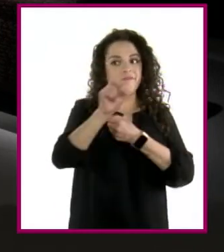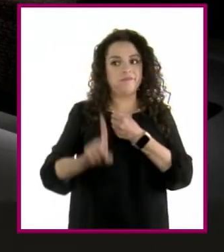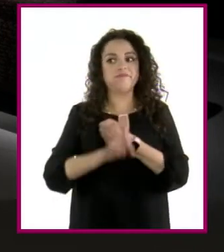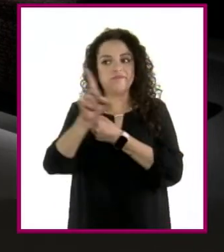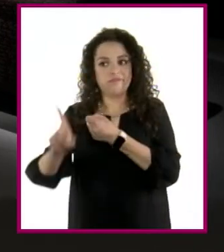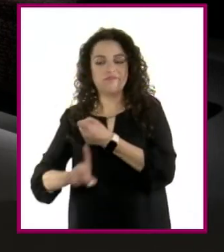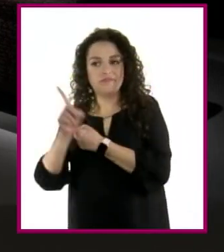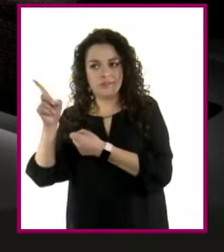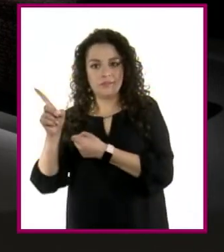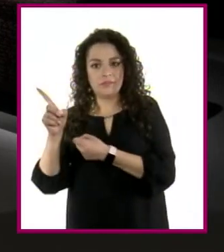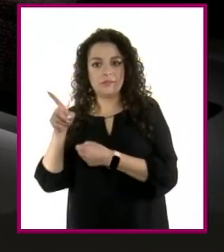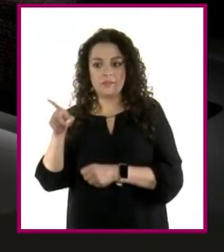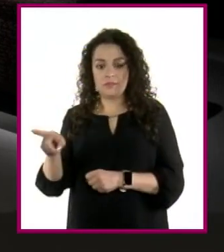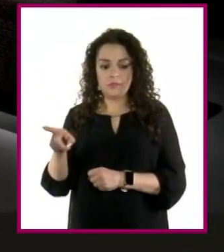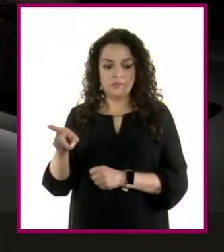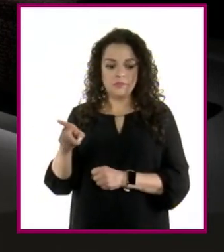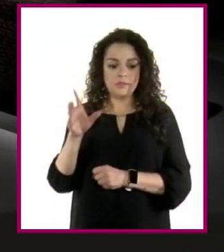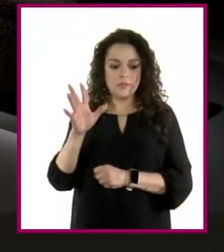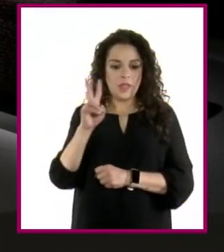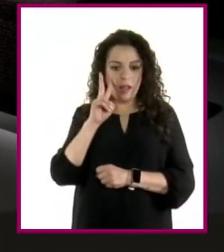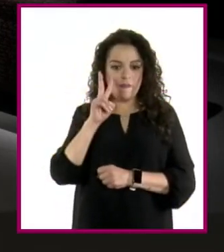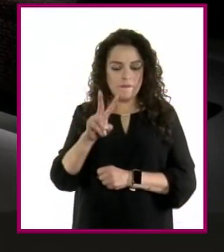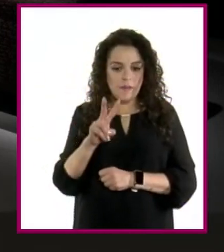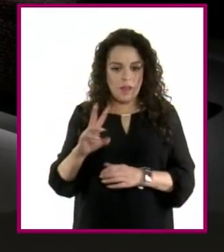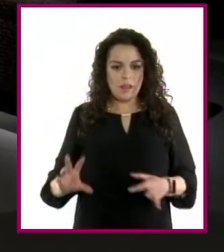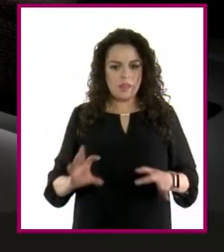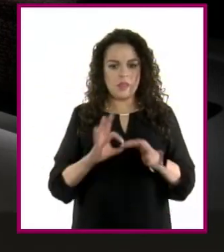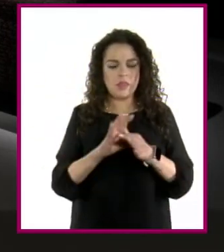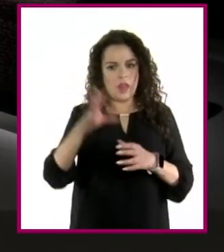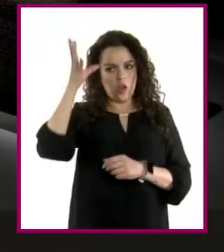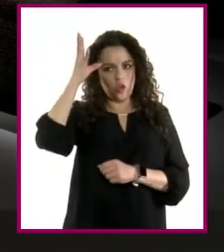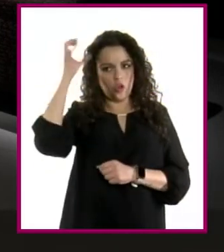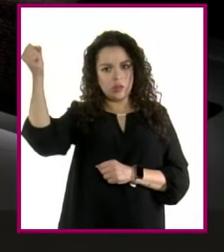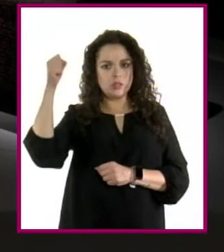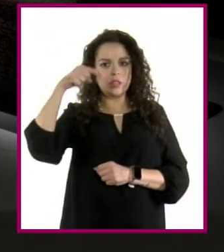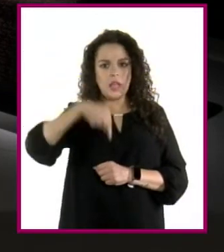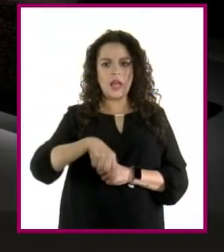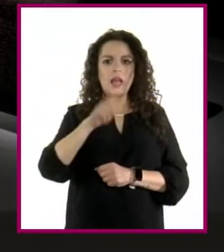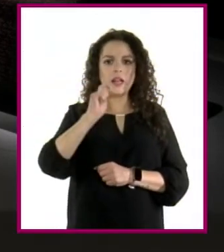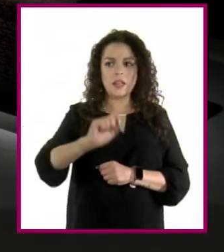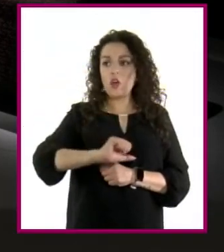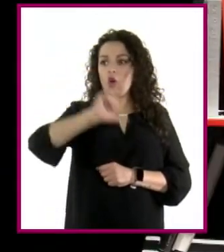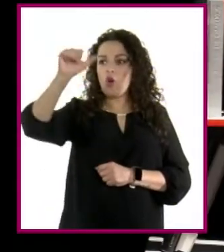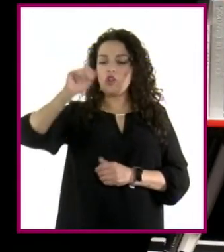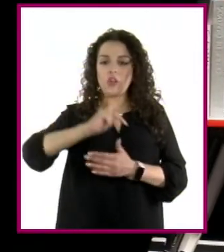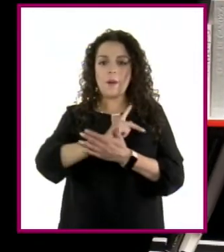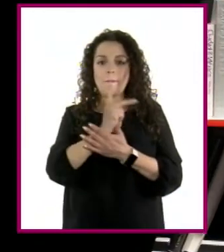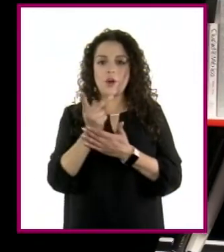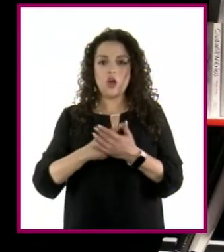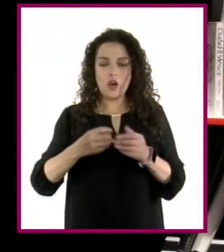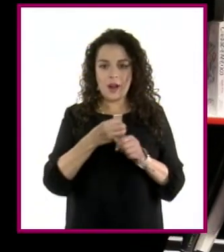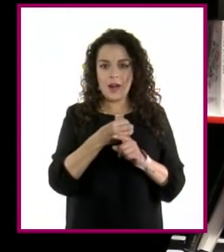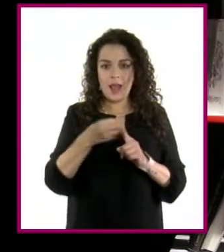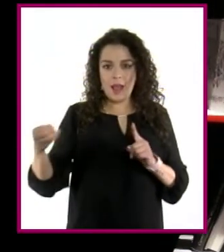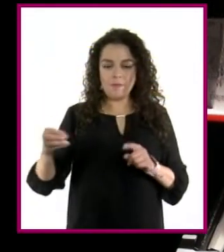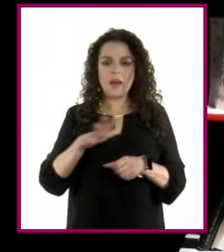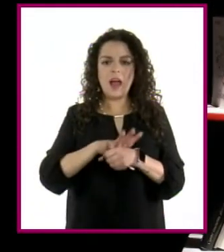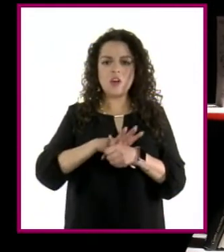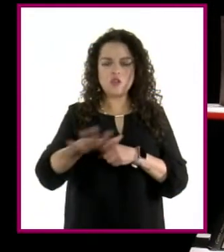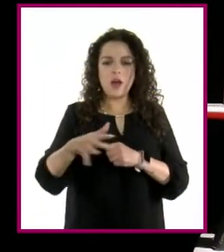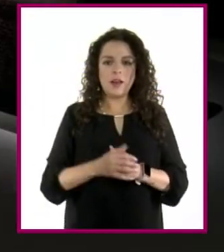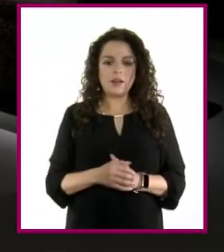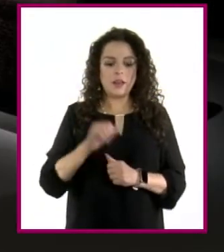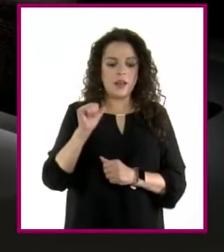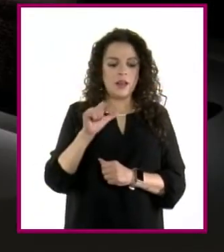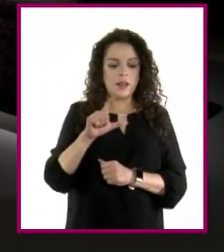y han entrevisto su conexión con un concepto que hemos visto aquí en otros programas, el de la